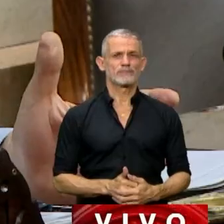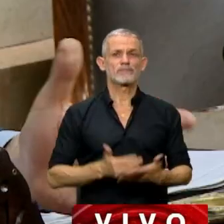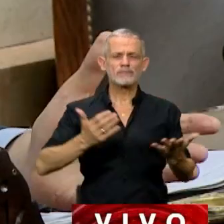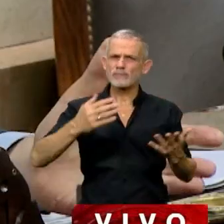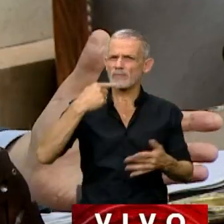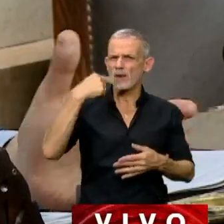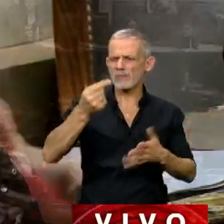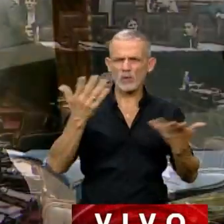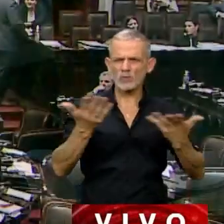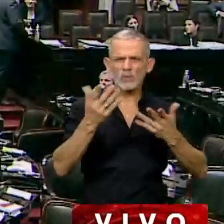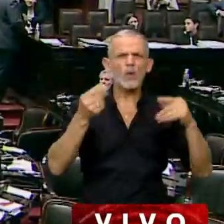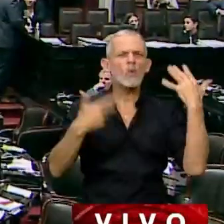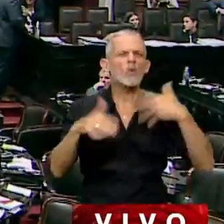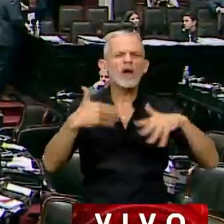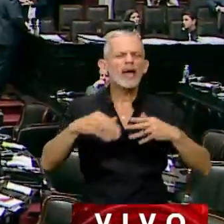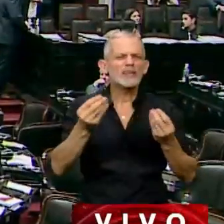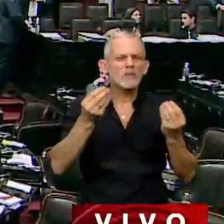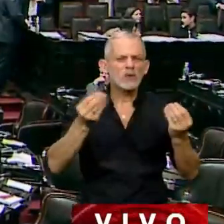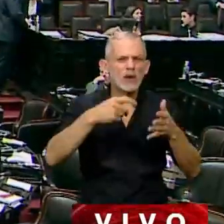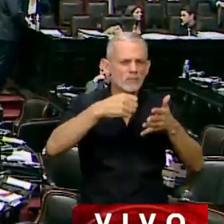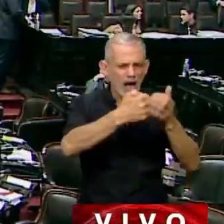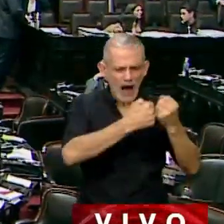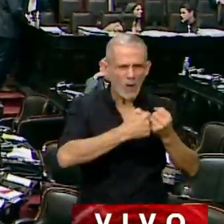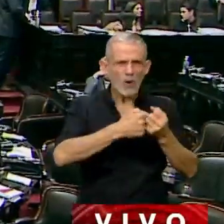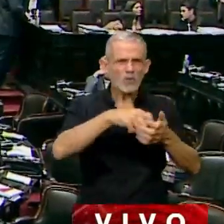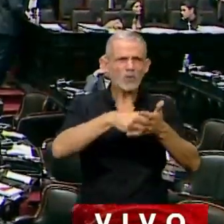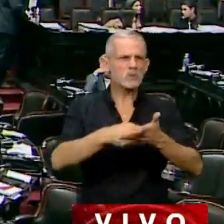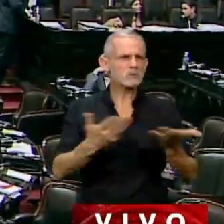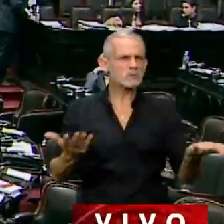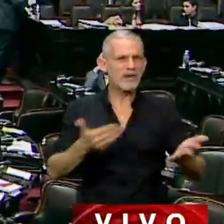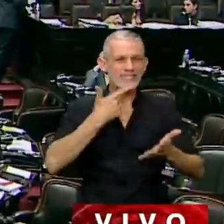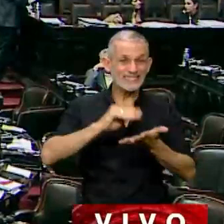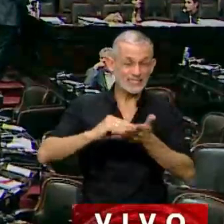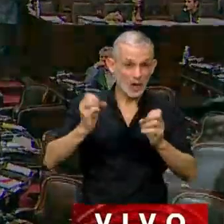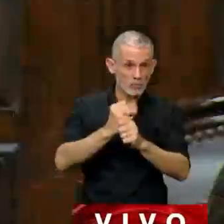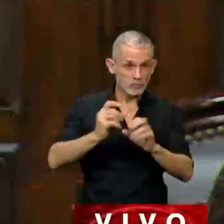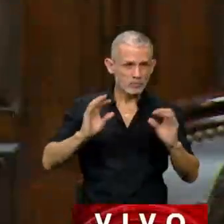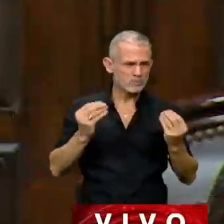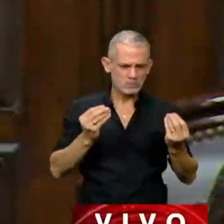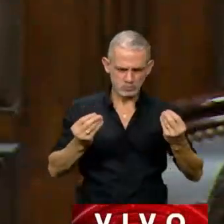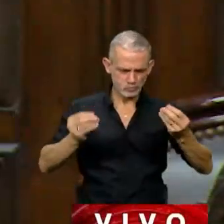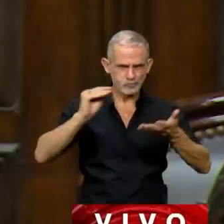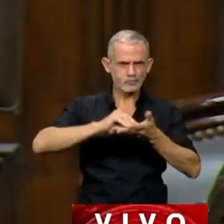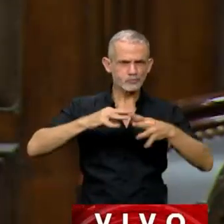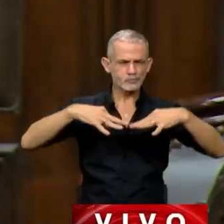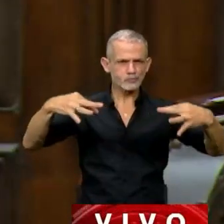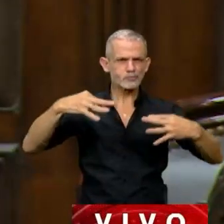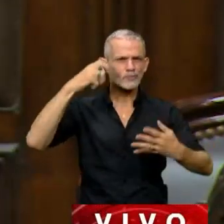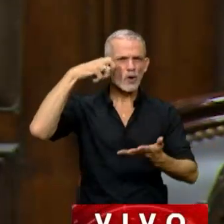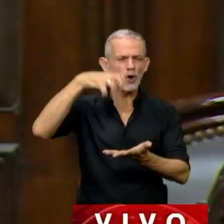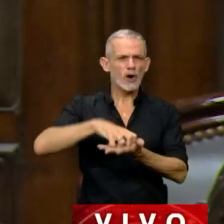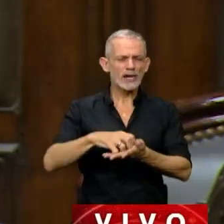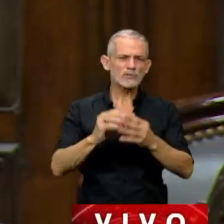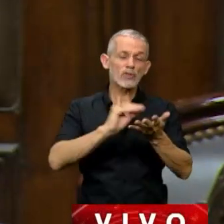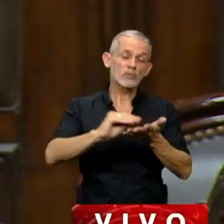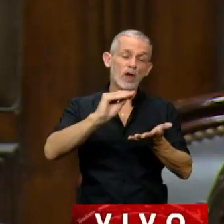La pregunta es, ¿cuál es la urgencia de este consenso que aprobó el Senado y viene a que lo tratemos una vez más en este Congreso, como todas las